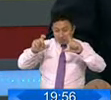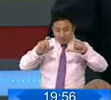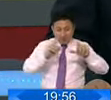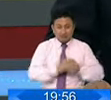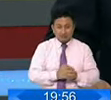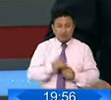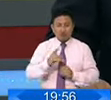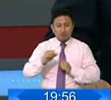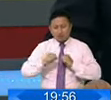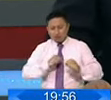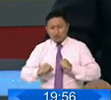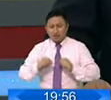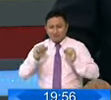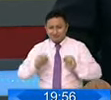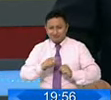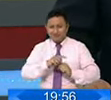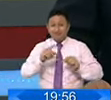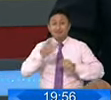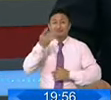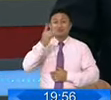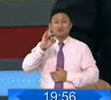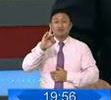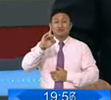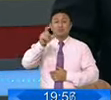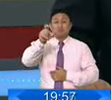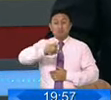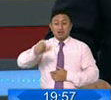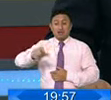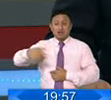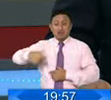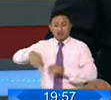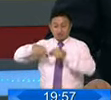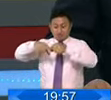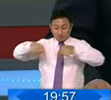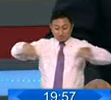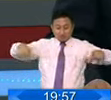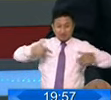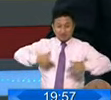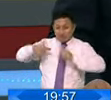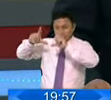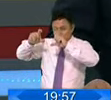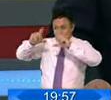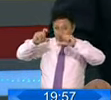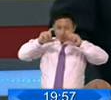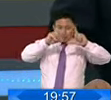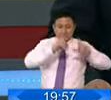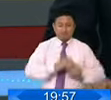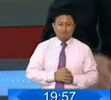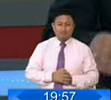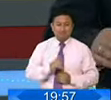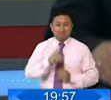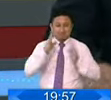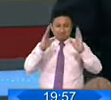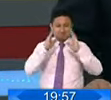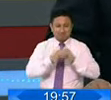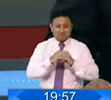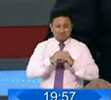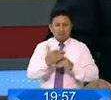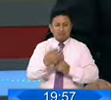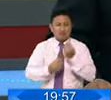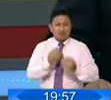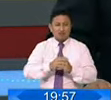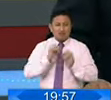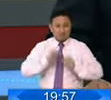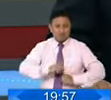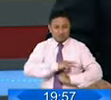detalle de su esfuerzo será capturado por 18 fotógrafos que estarán a lo largo de la competencia. Ponga atención a los pasos para